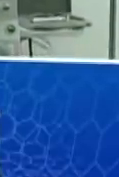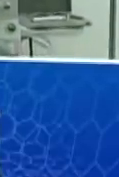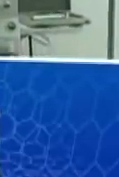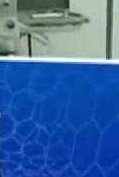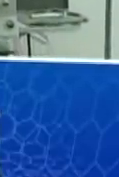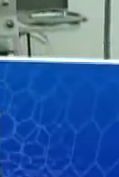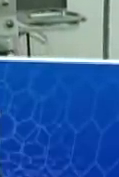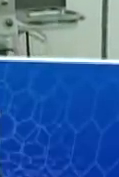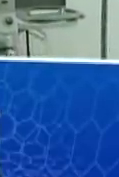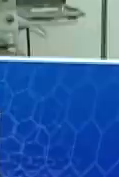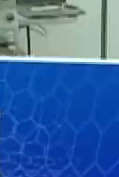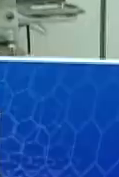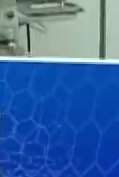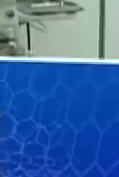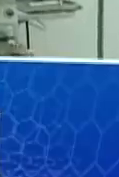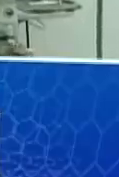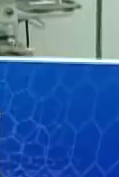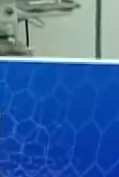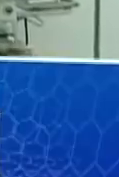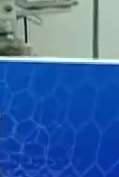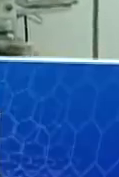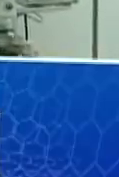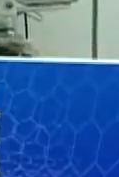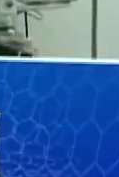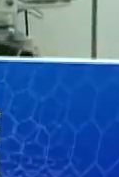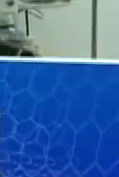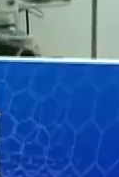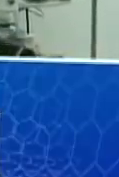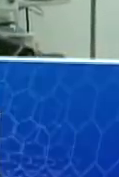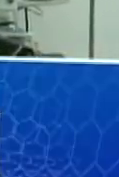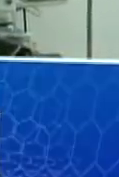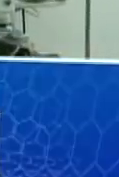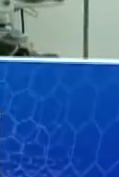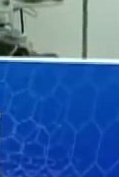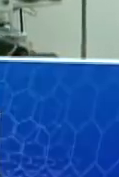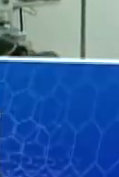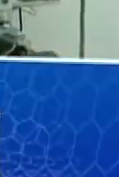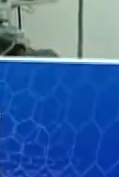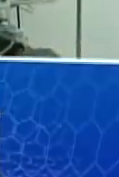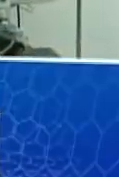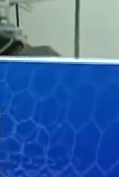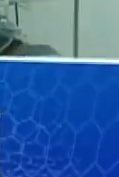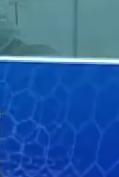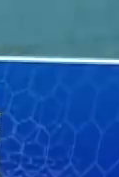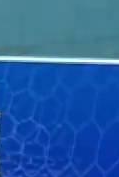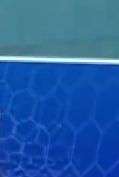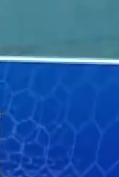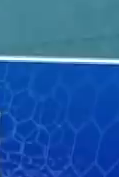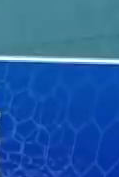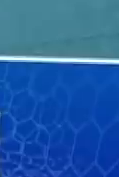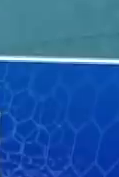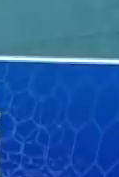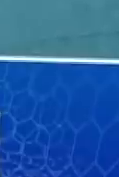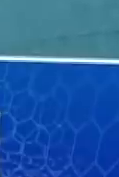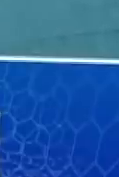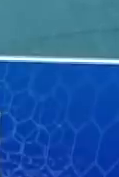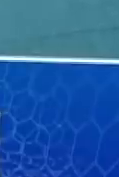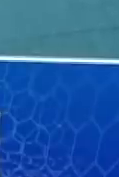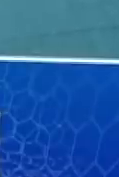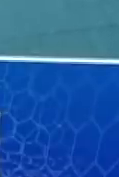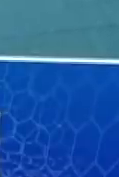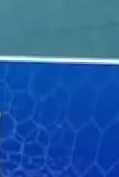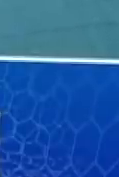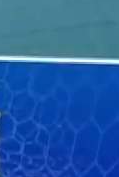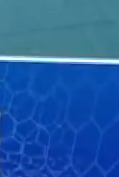país, porque sé que ustedes con las uñas defienden el derecho a la salud pública del pueblo. Sé